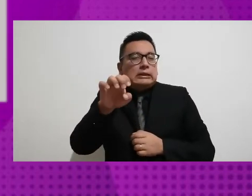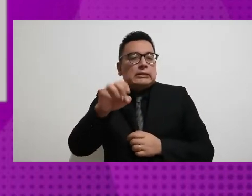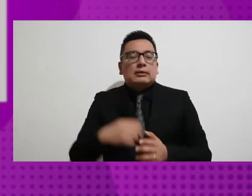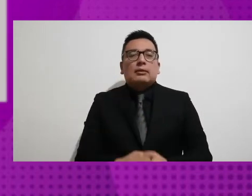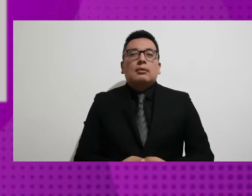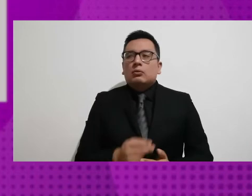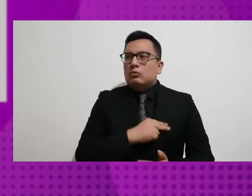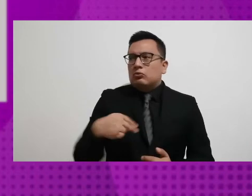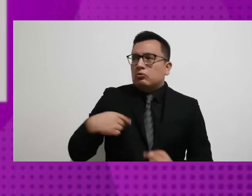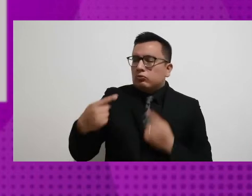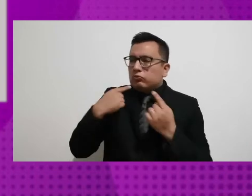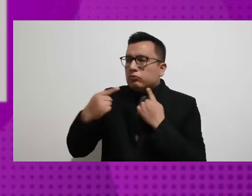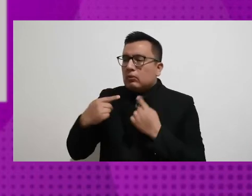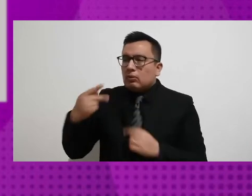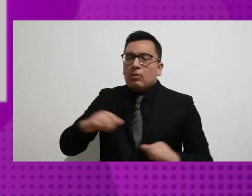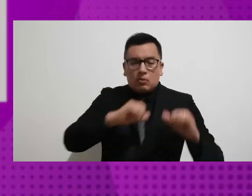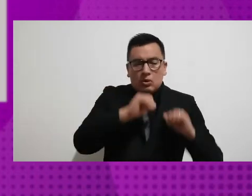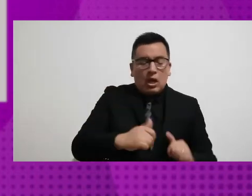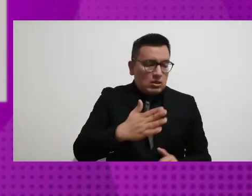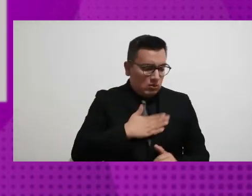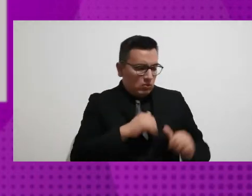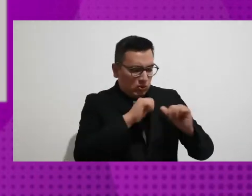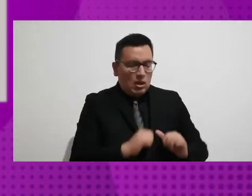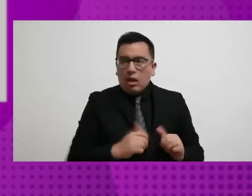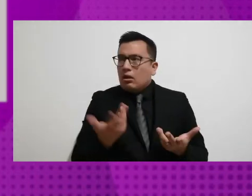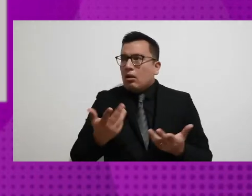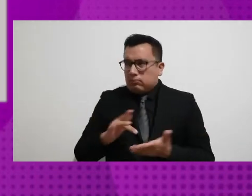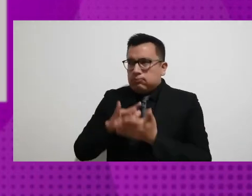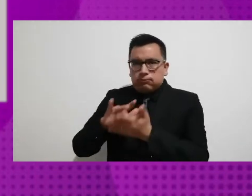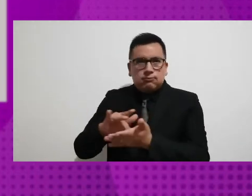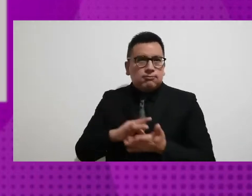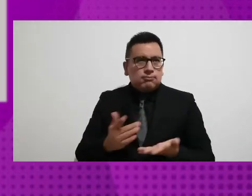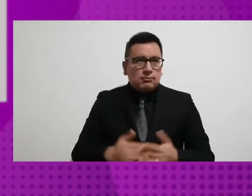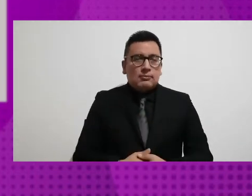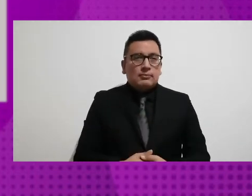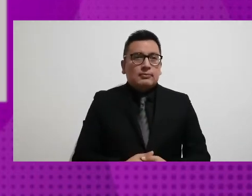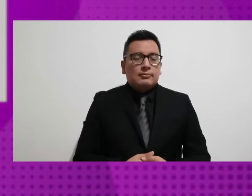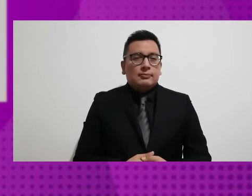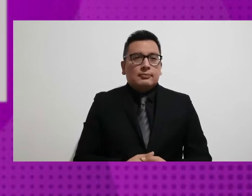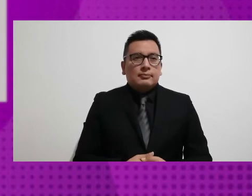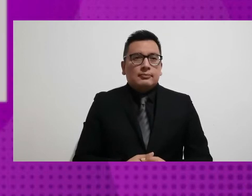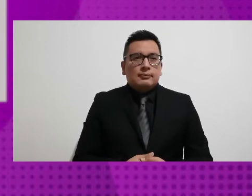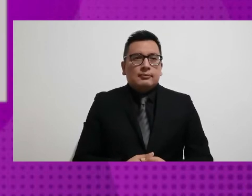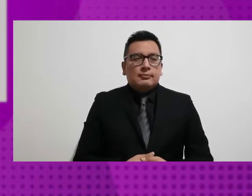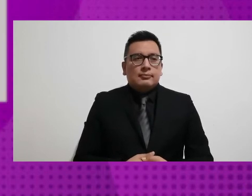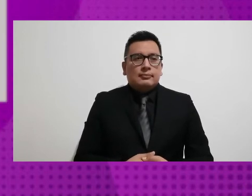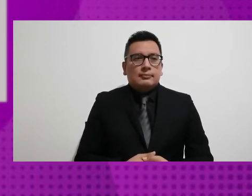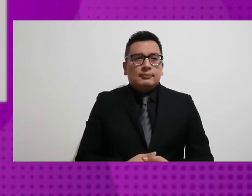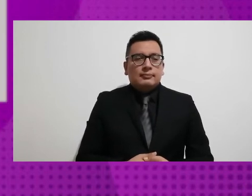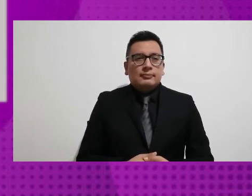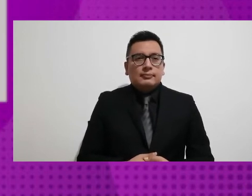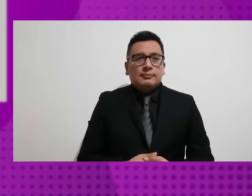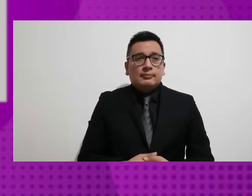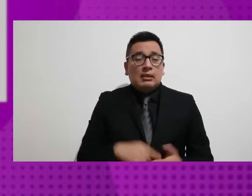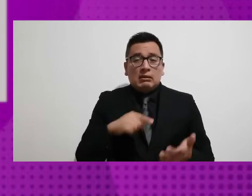nacional, compartimos funciones y responsabilidades en la materia. En relación con el federalismo cooperativo, en